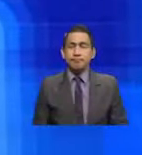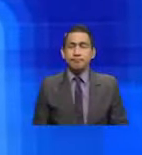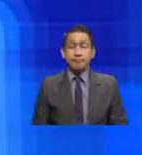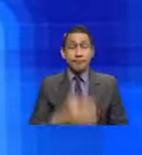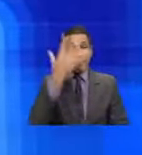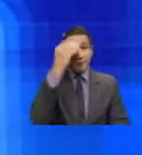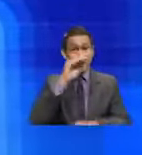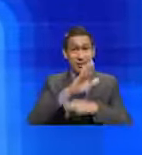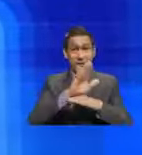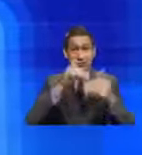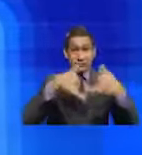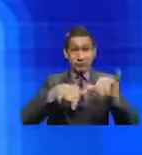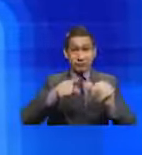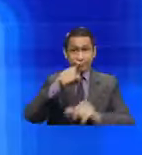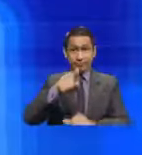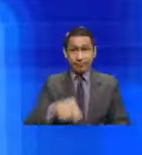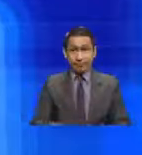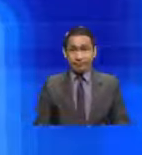buenas tardes.